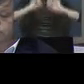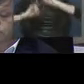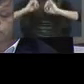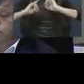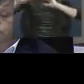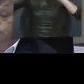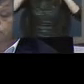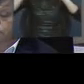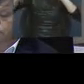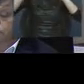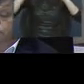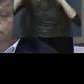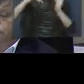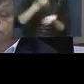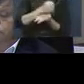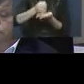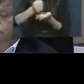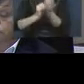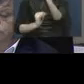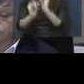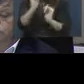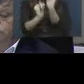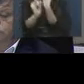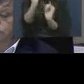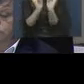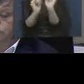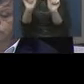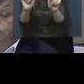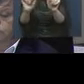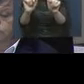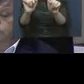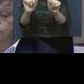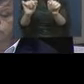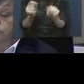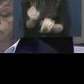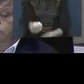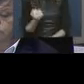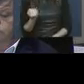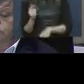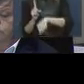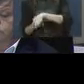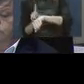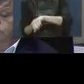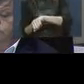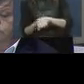a haber una tramitación digital, que sin duda se va a traducir en ahorro de tiempo,